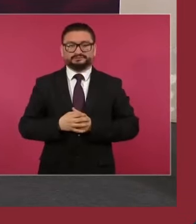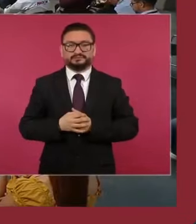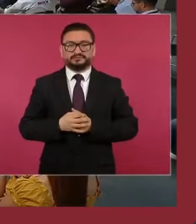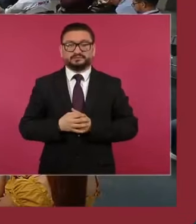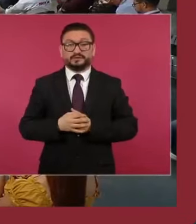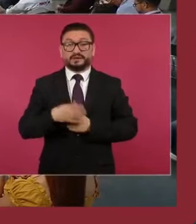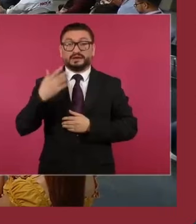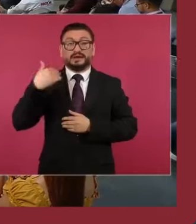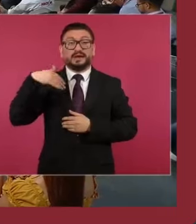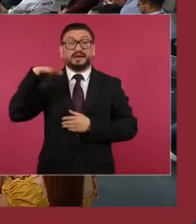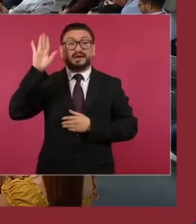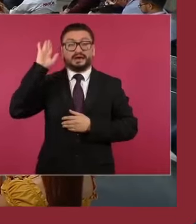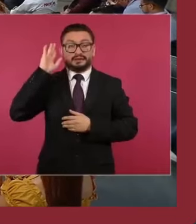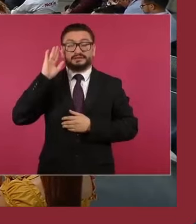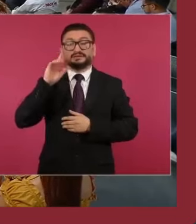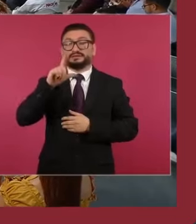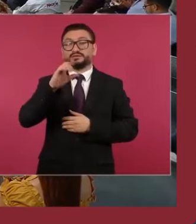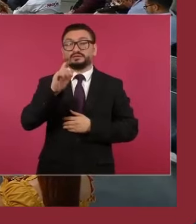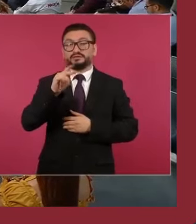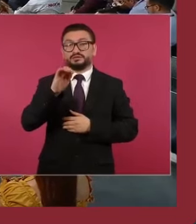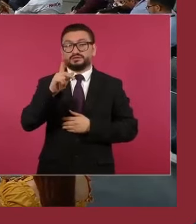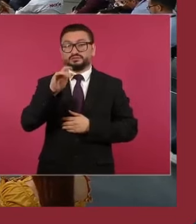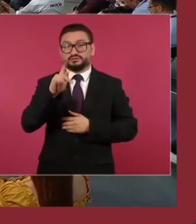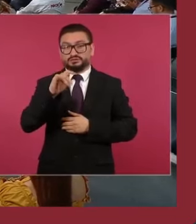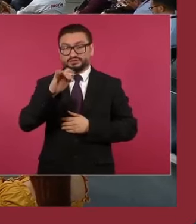Cuando la crisis de López Portillo,